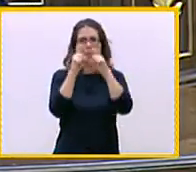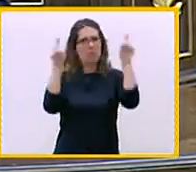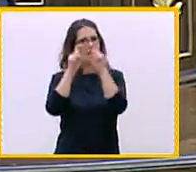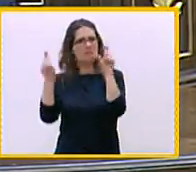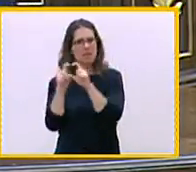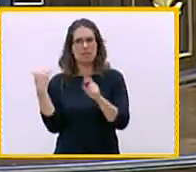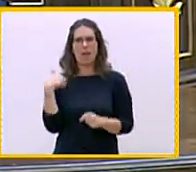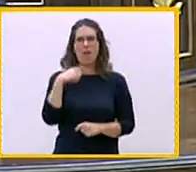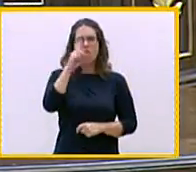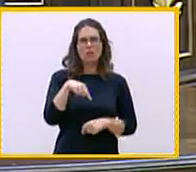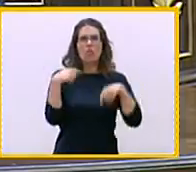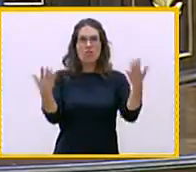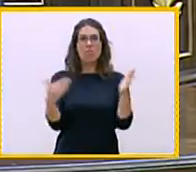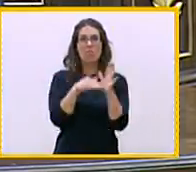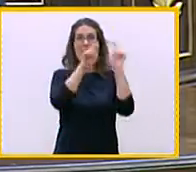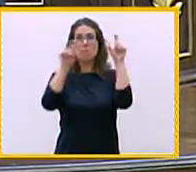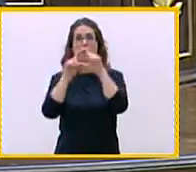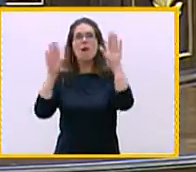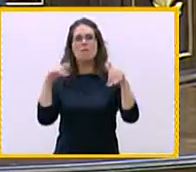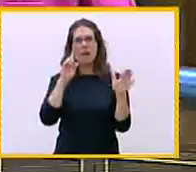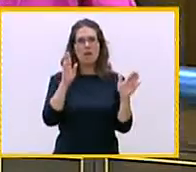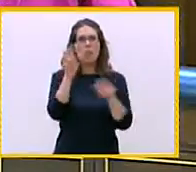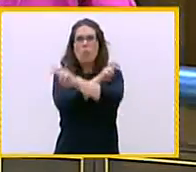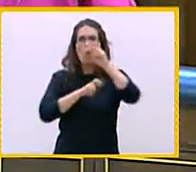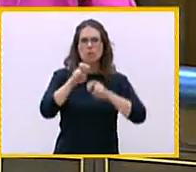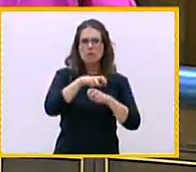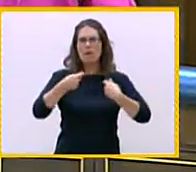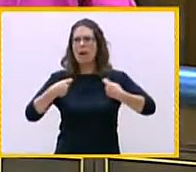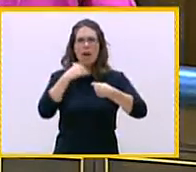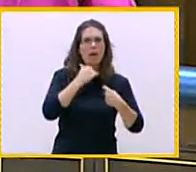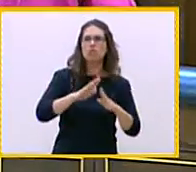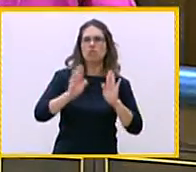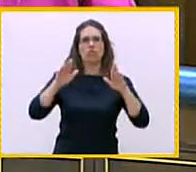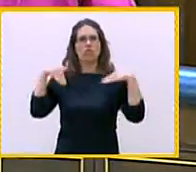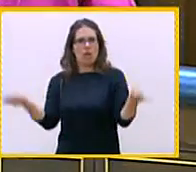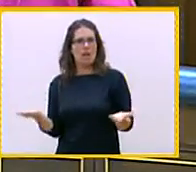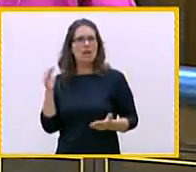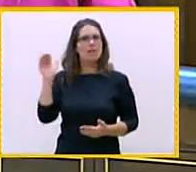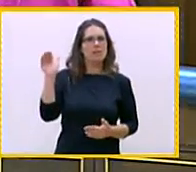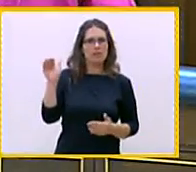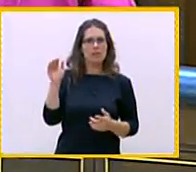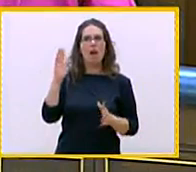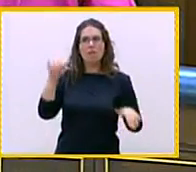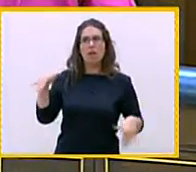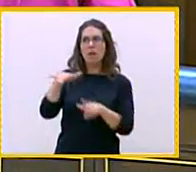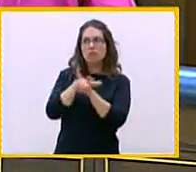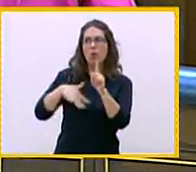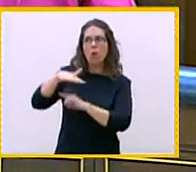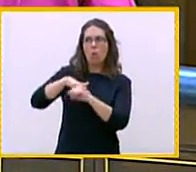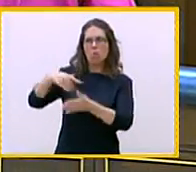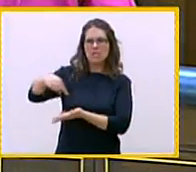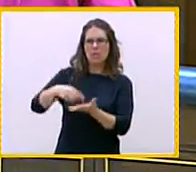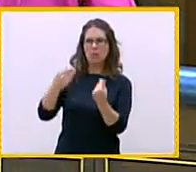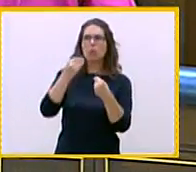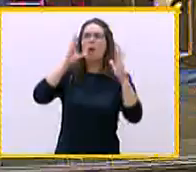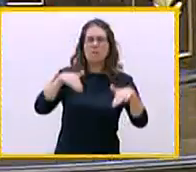110.000 que han logrado encontrar nuevos mercados en el exterior en un entorno muy exigente y que no han podido contar, como en otras